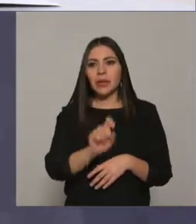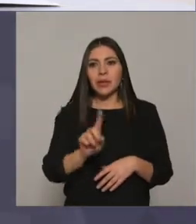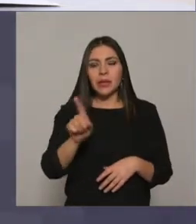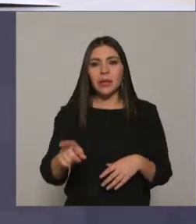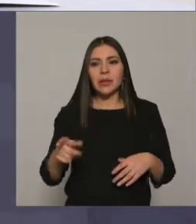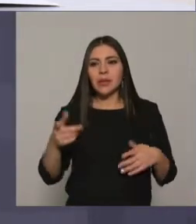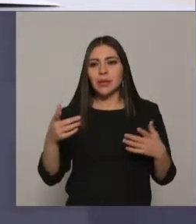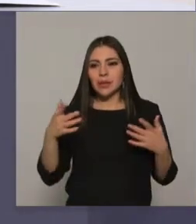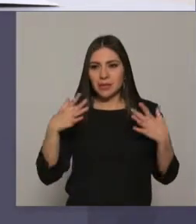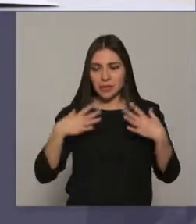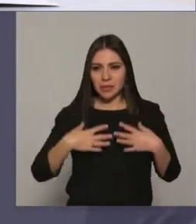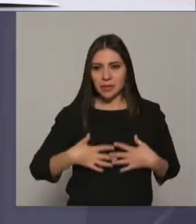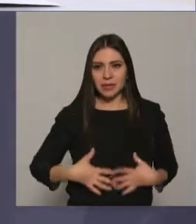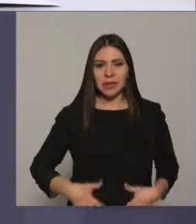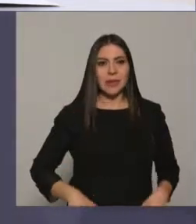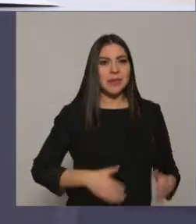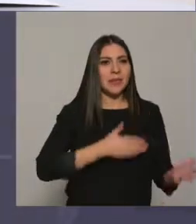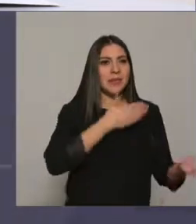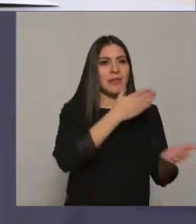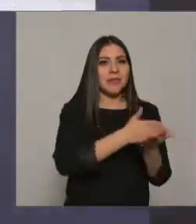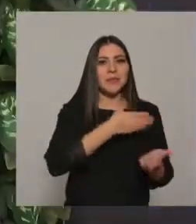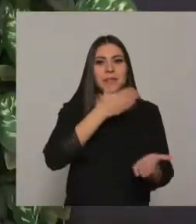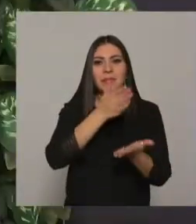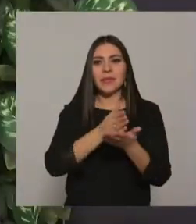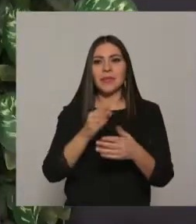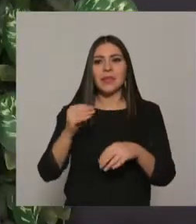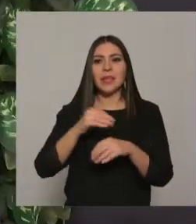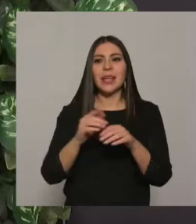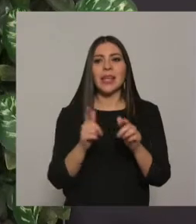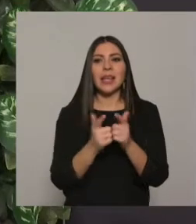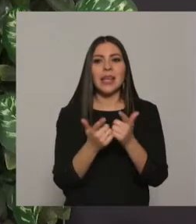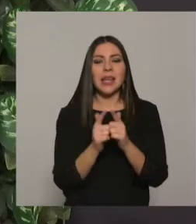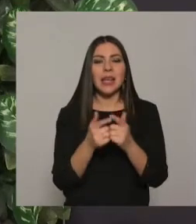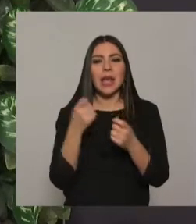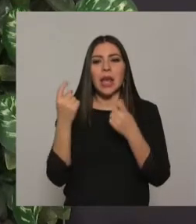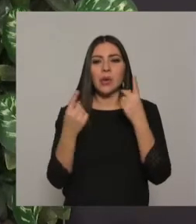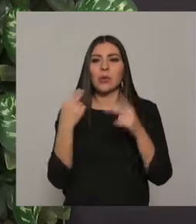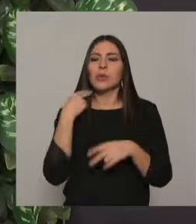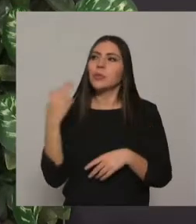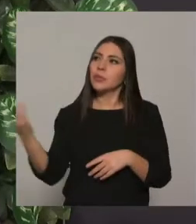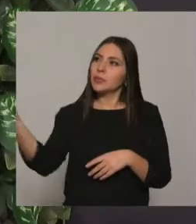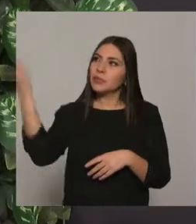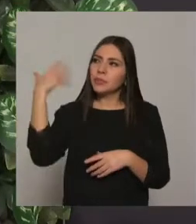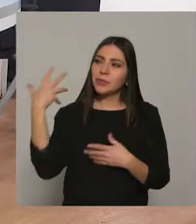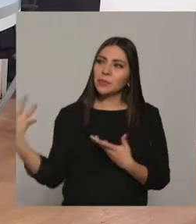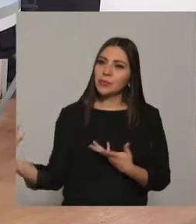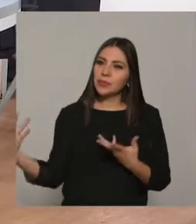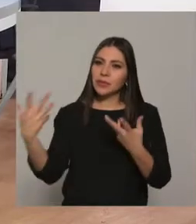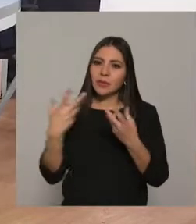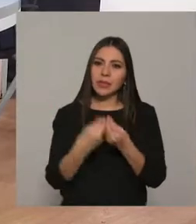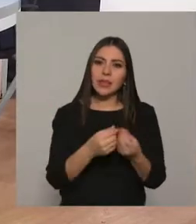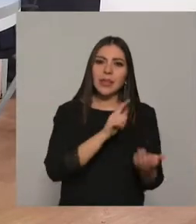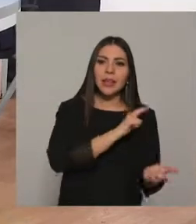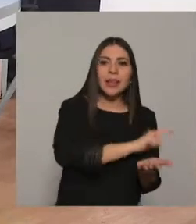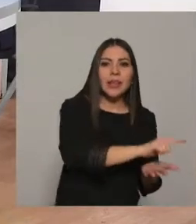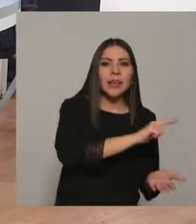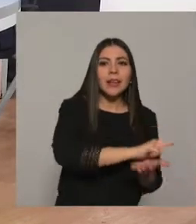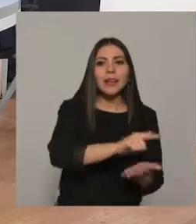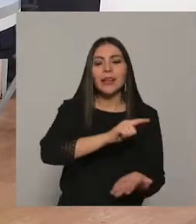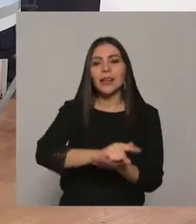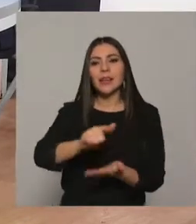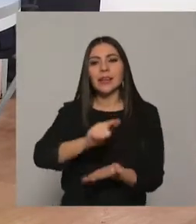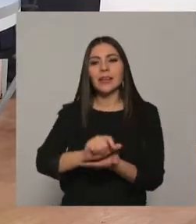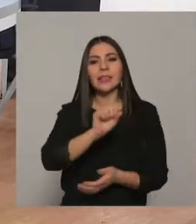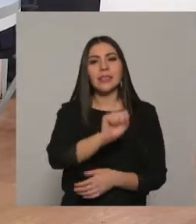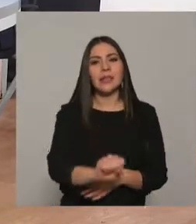traje de carácter y se van a poner libros. Los notarios de repente nos invitan a los tequios. El sábado de tequio, ¿no? Sábado y domingo.